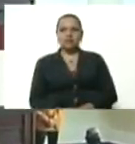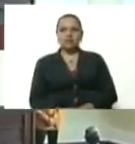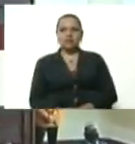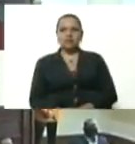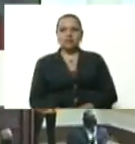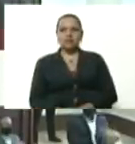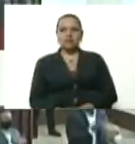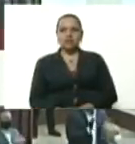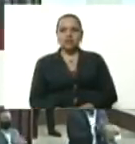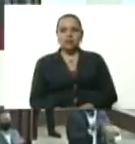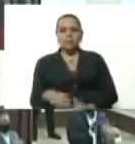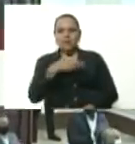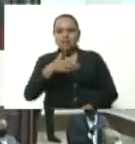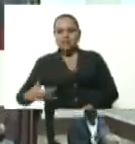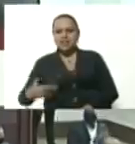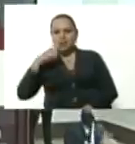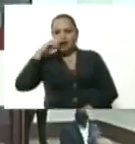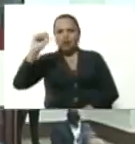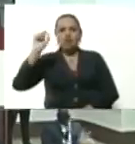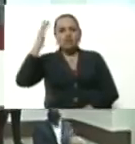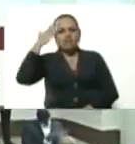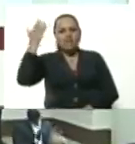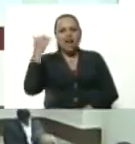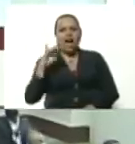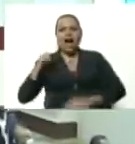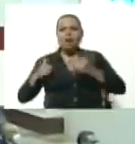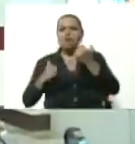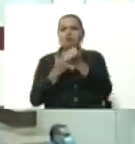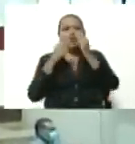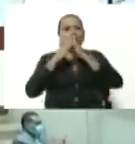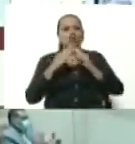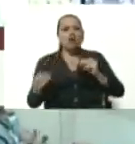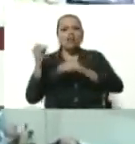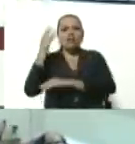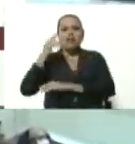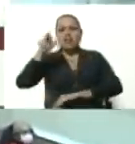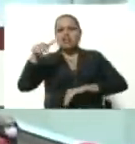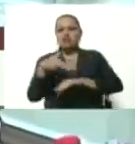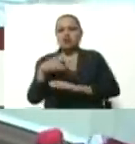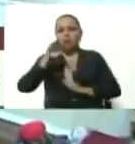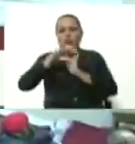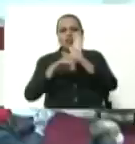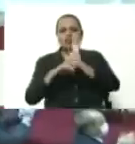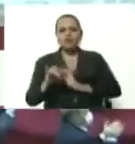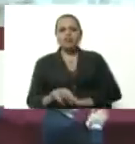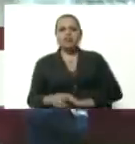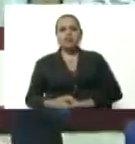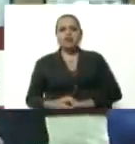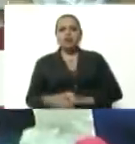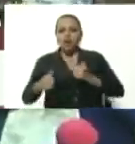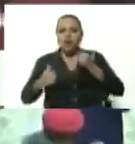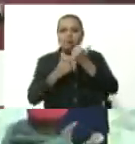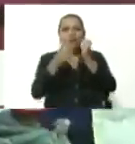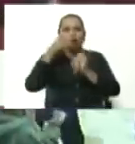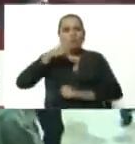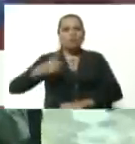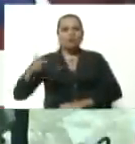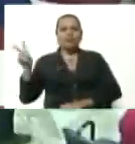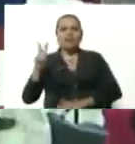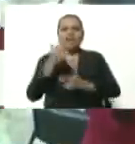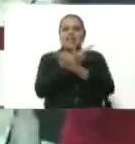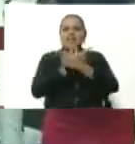presidente Nicolás Maduro con todo el apoyo de esta Asamblea Nacional Constituyente, con el apoyo del pueblo venezolano